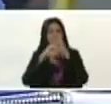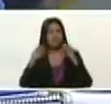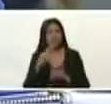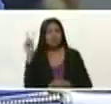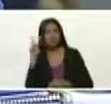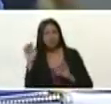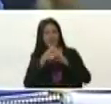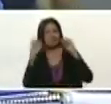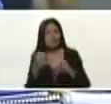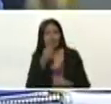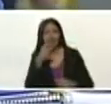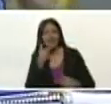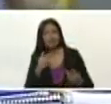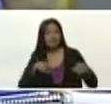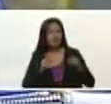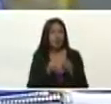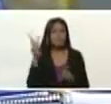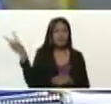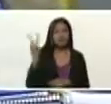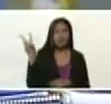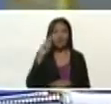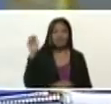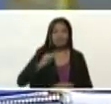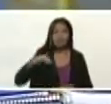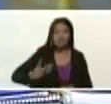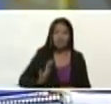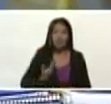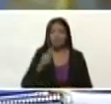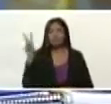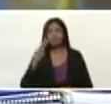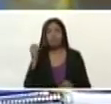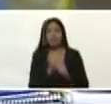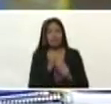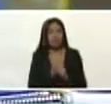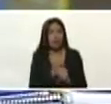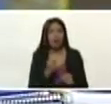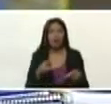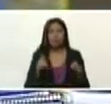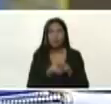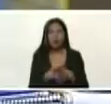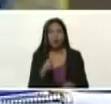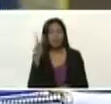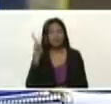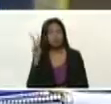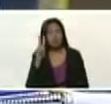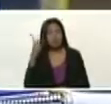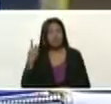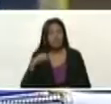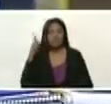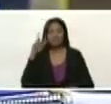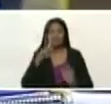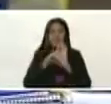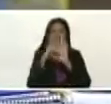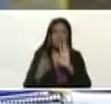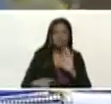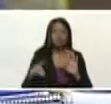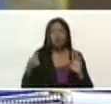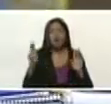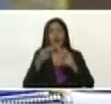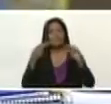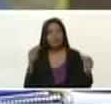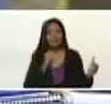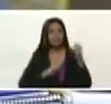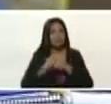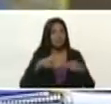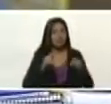la Venezuela bella. La Venezuela que sí puede, la Venezuela que trabaja. La Venezuela que tiene derecho a la paz. Defender